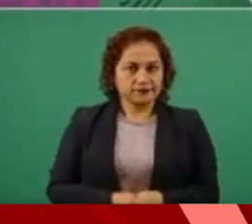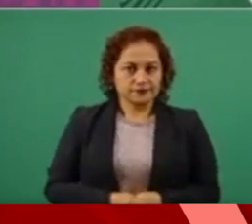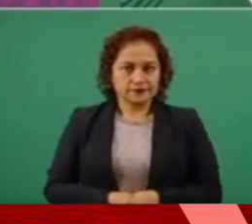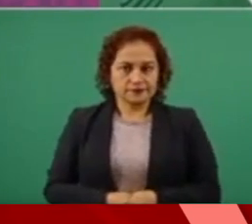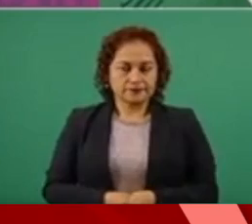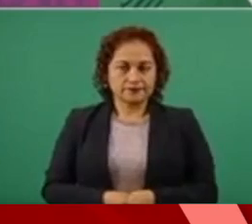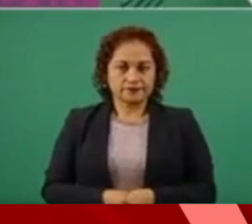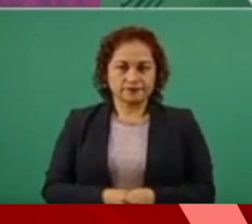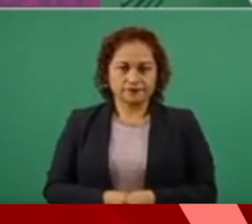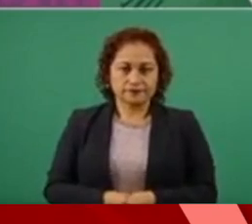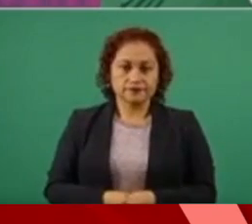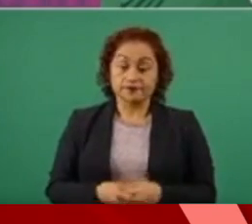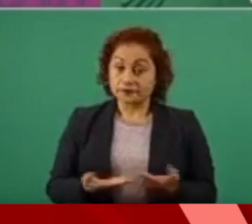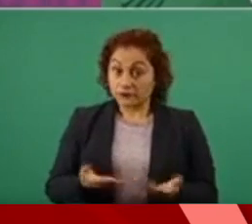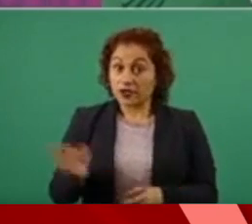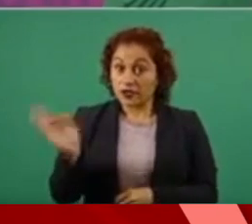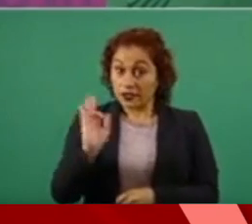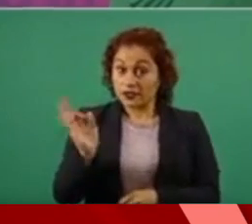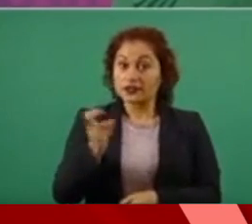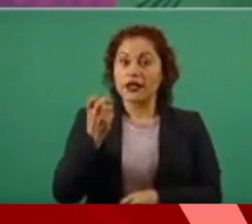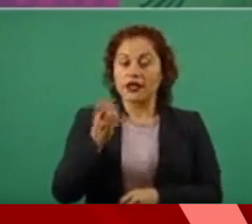Entonces, puede ser por eso,